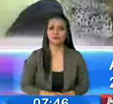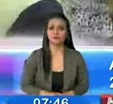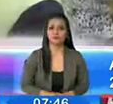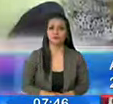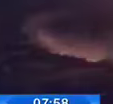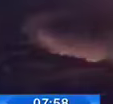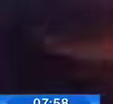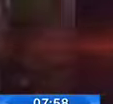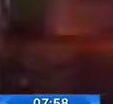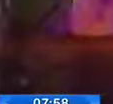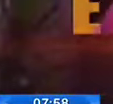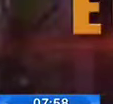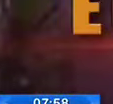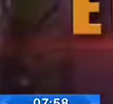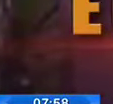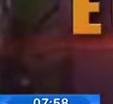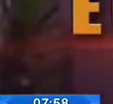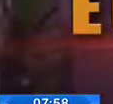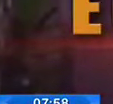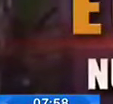Rojas.